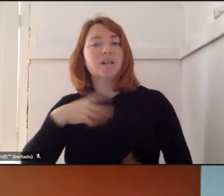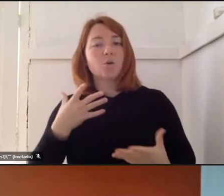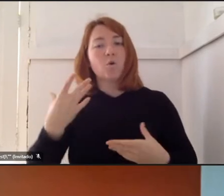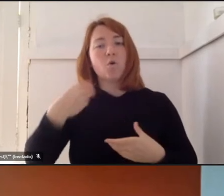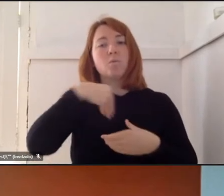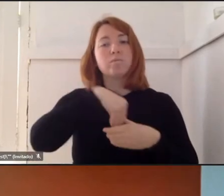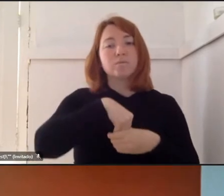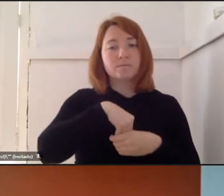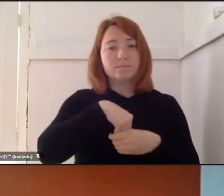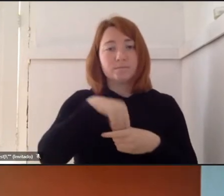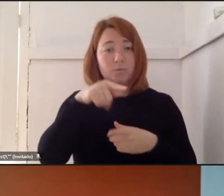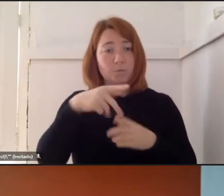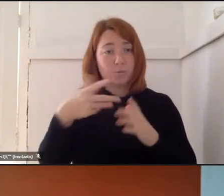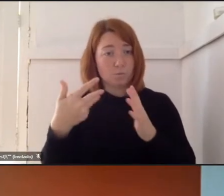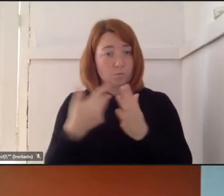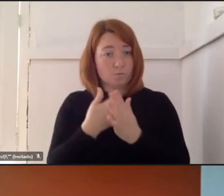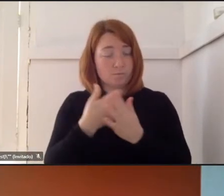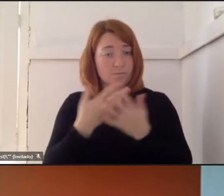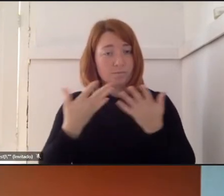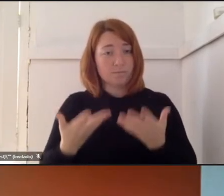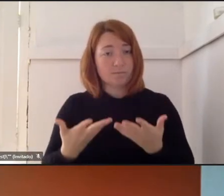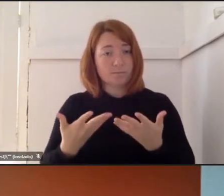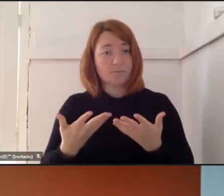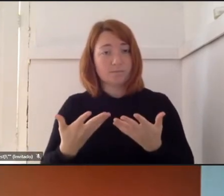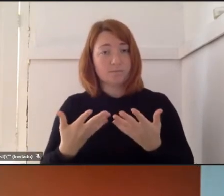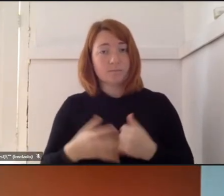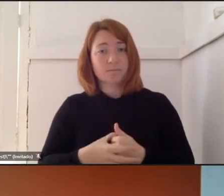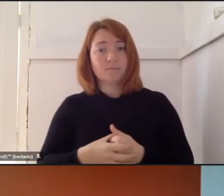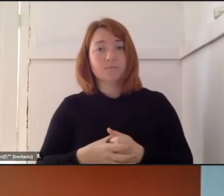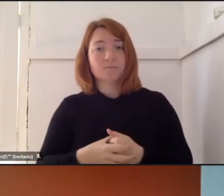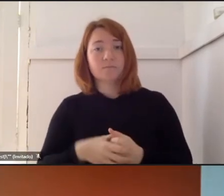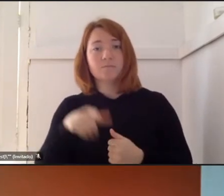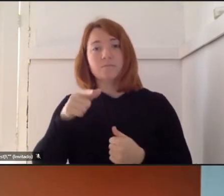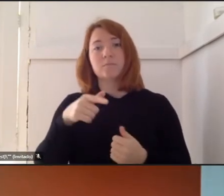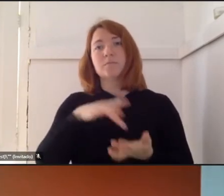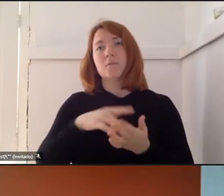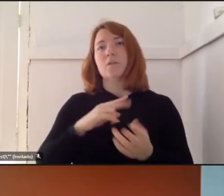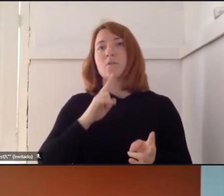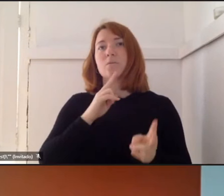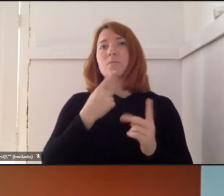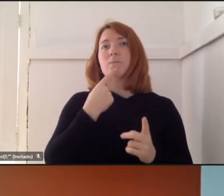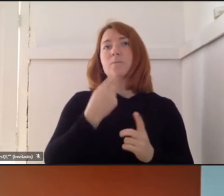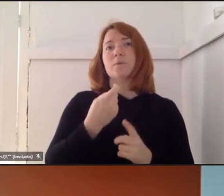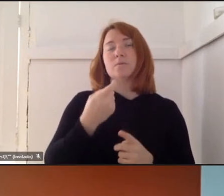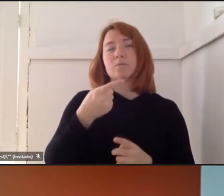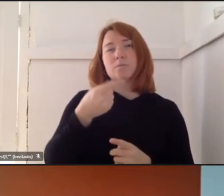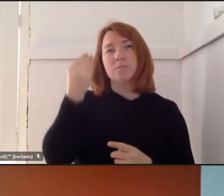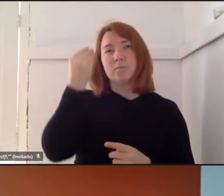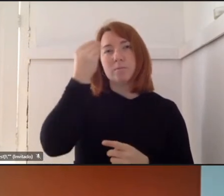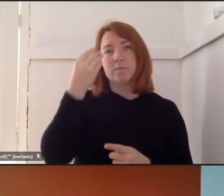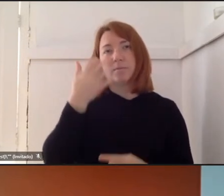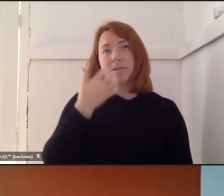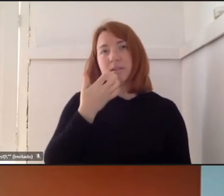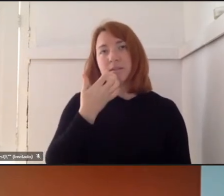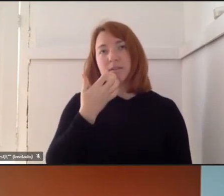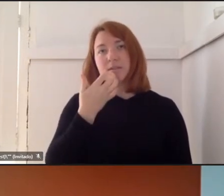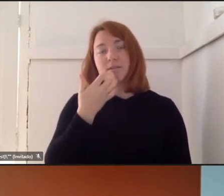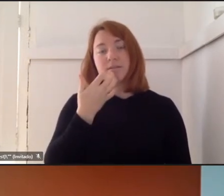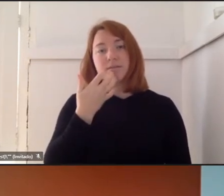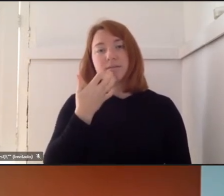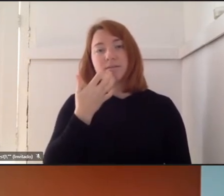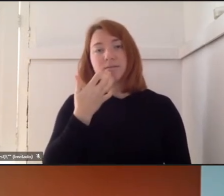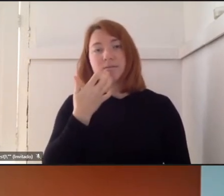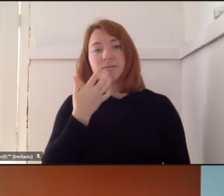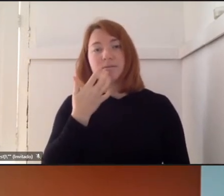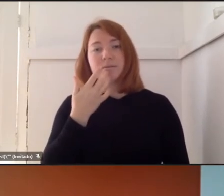Esto que explicas, es decir, yo cuando te decía, claro. ¿A ti te parecería oportuno pues,